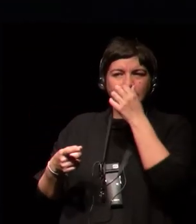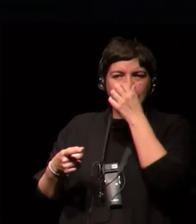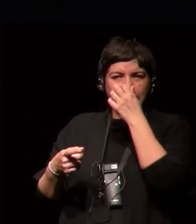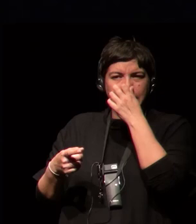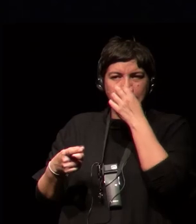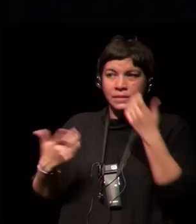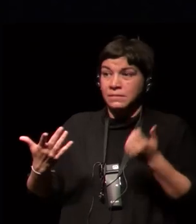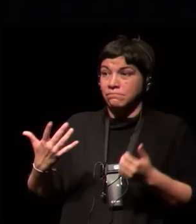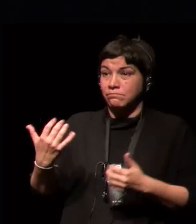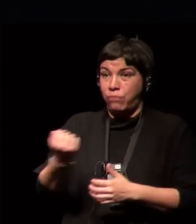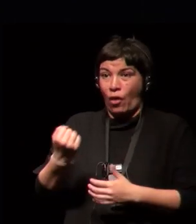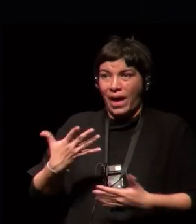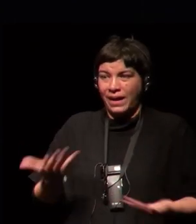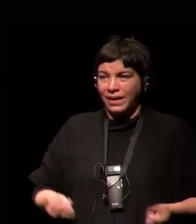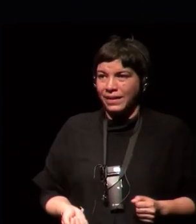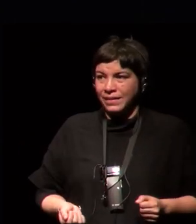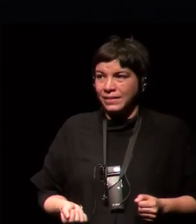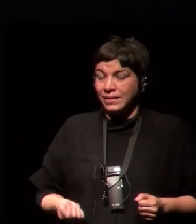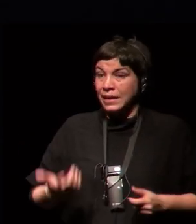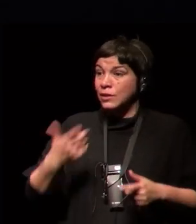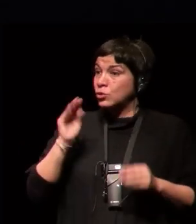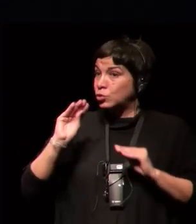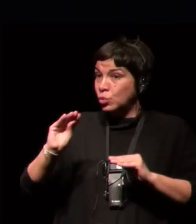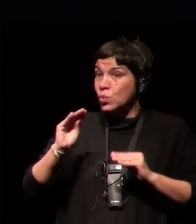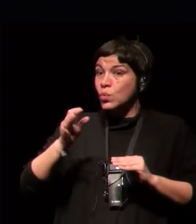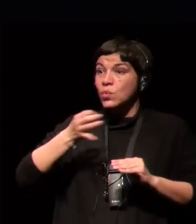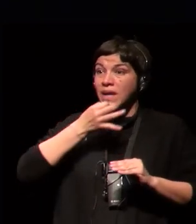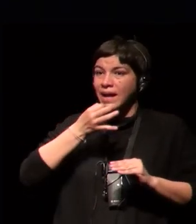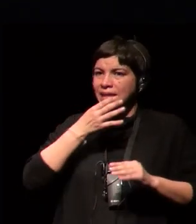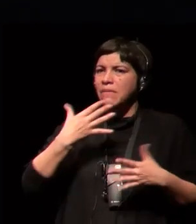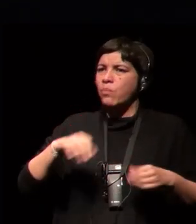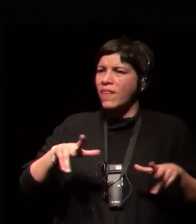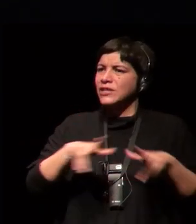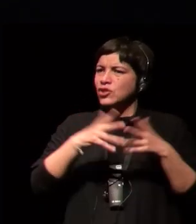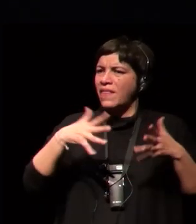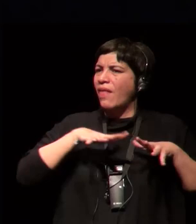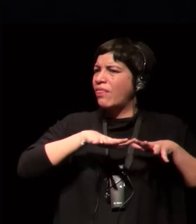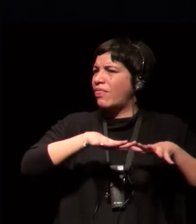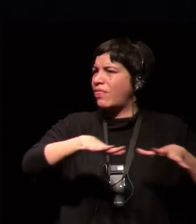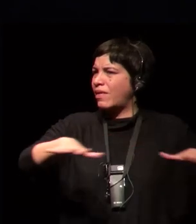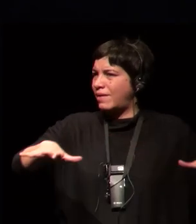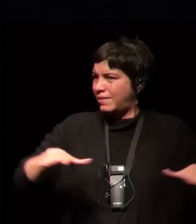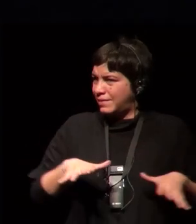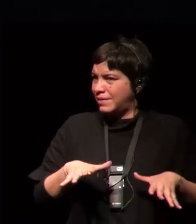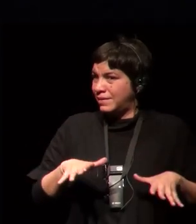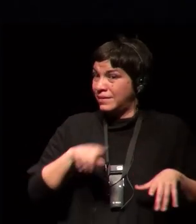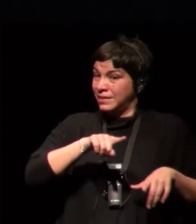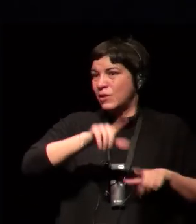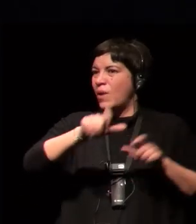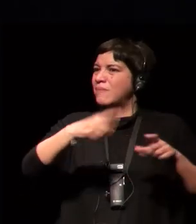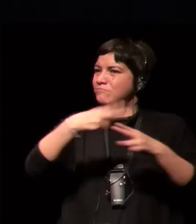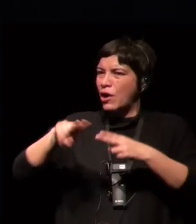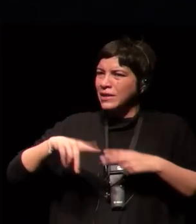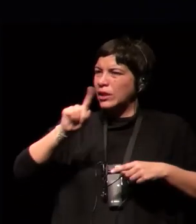the broader su narrativa puede llegar a la sociedad en términos mayores, a quienes toman decisiones políticas para que comprendan que hay un problema,